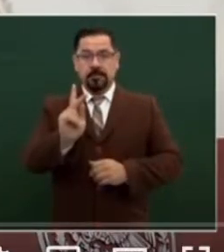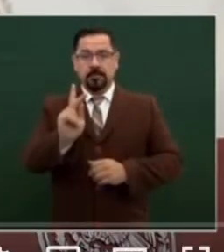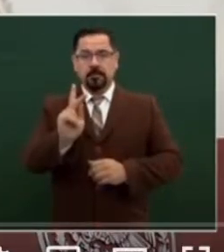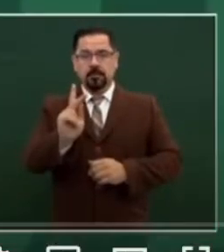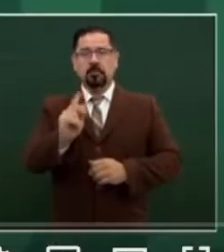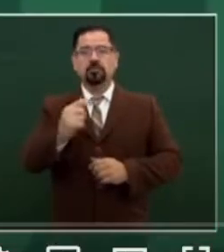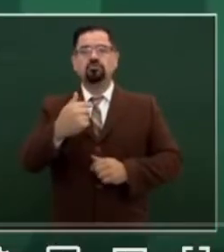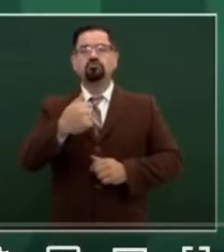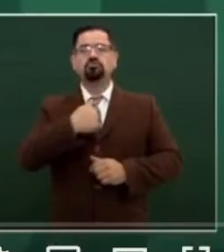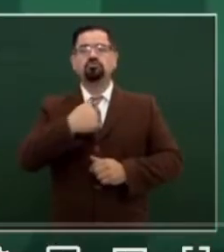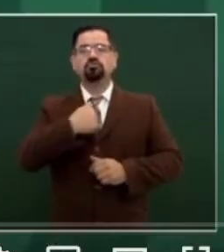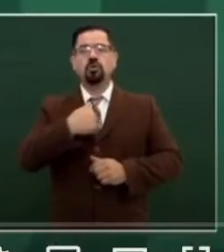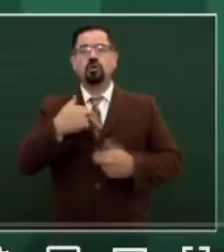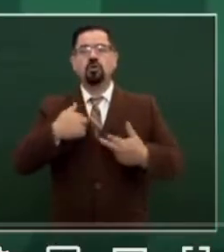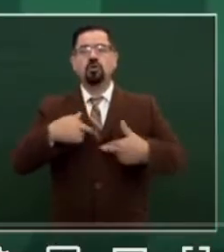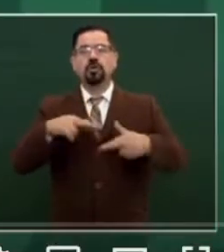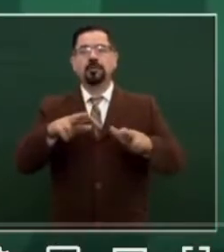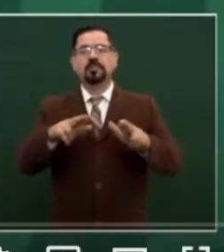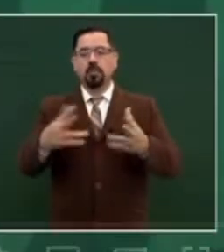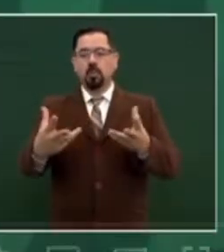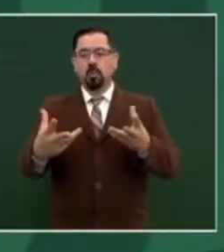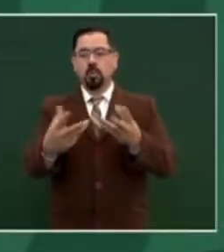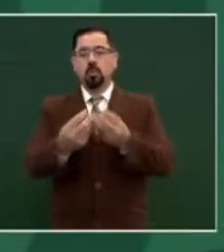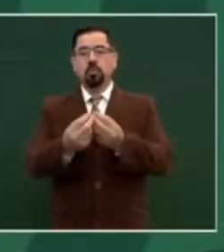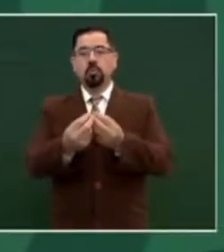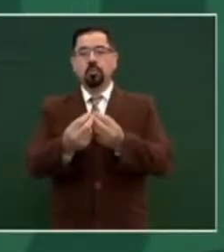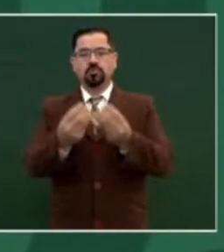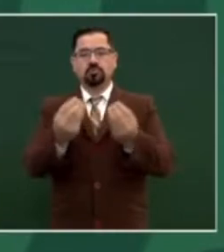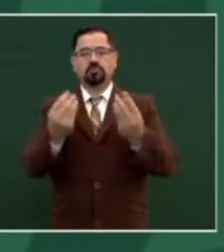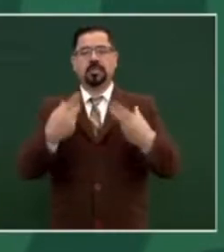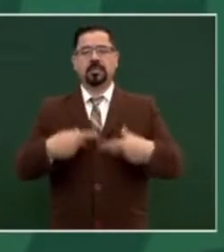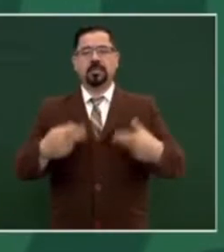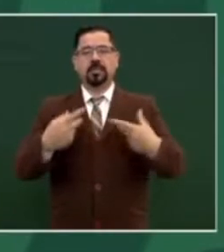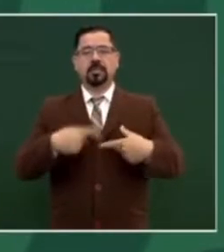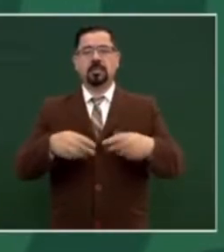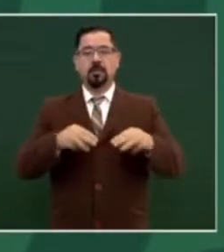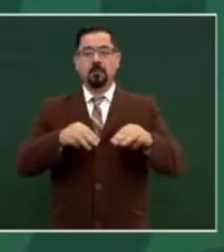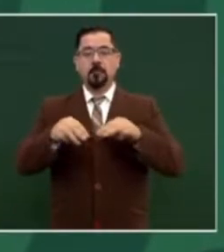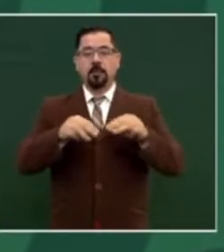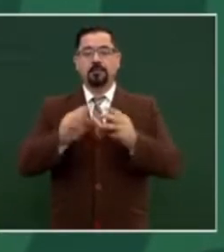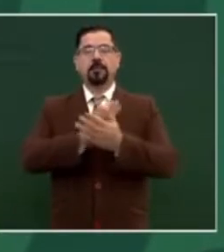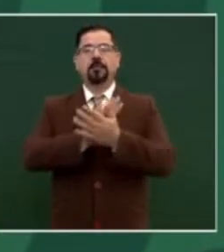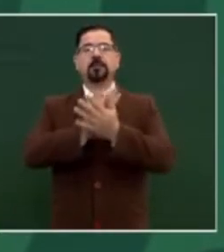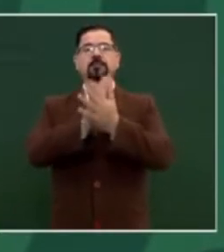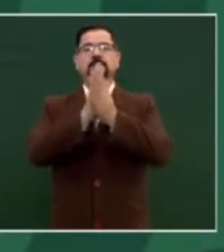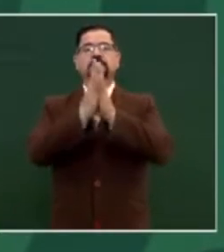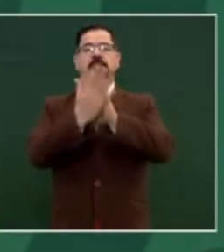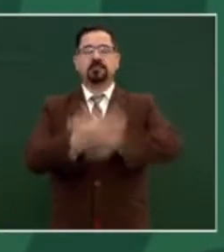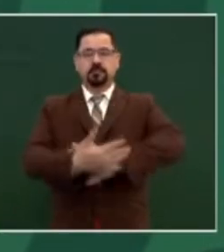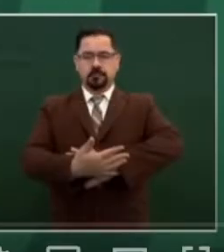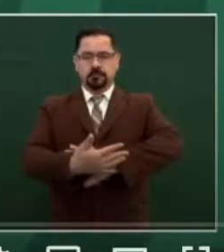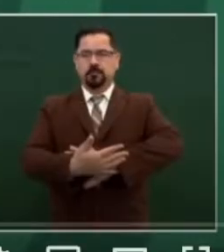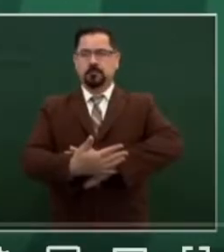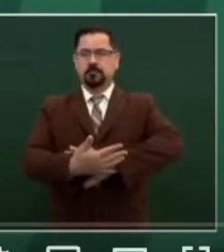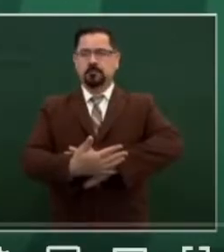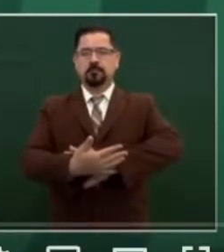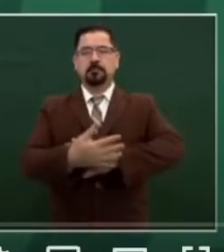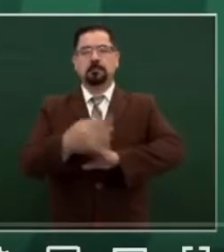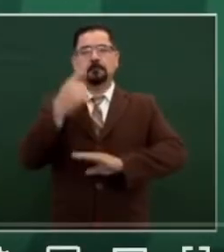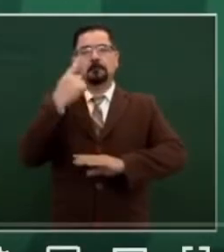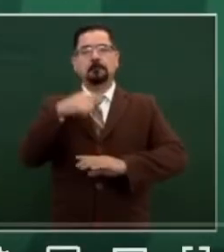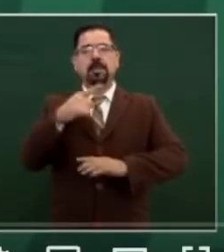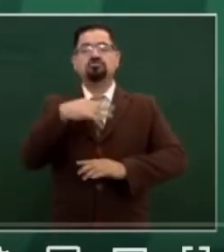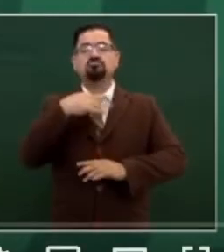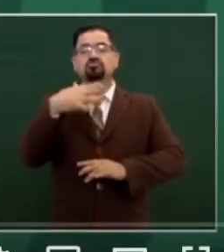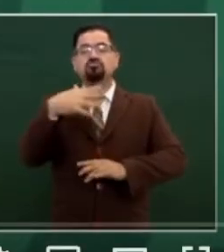represento junto con muchos un movimiento de transformación para acabar por la